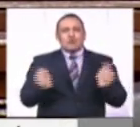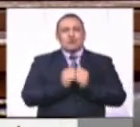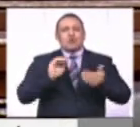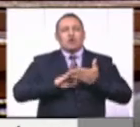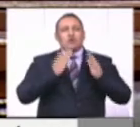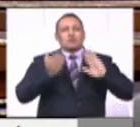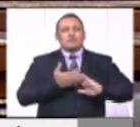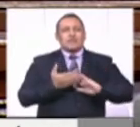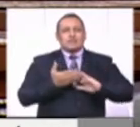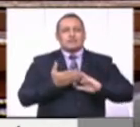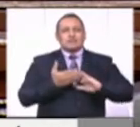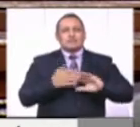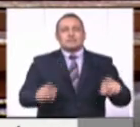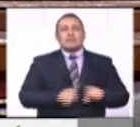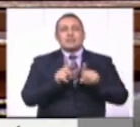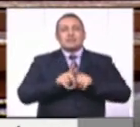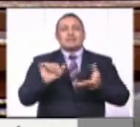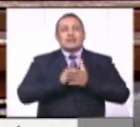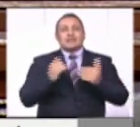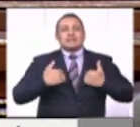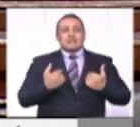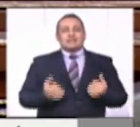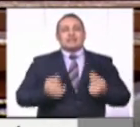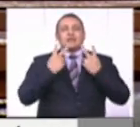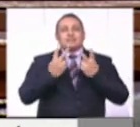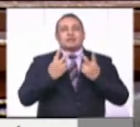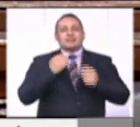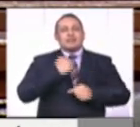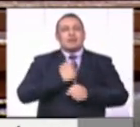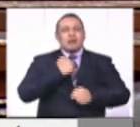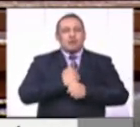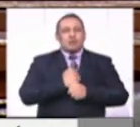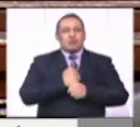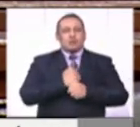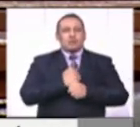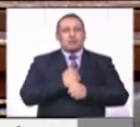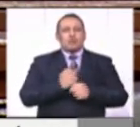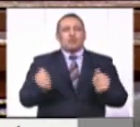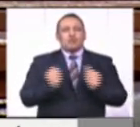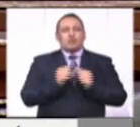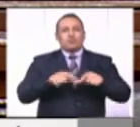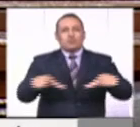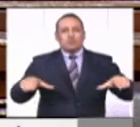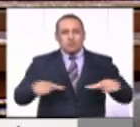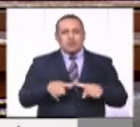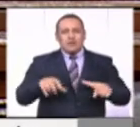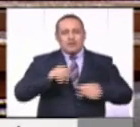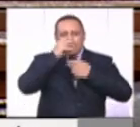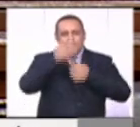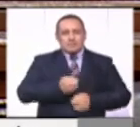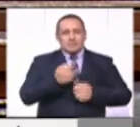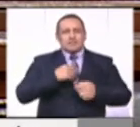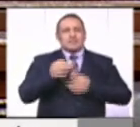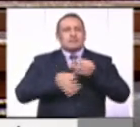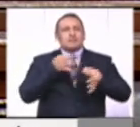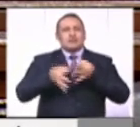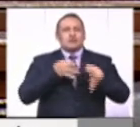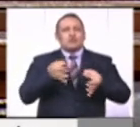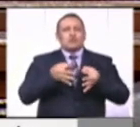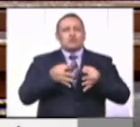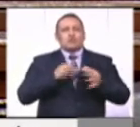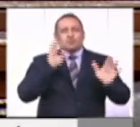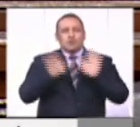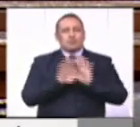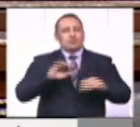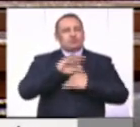las comunidades que tienen acción en una mina te hablo